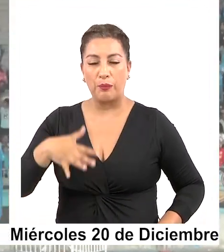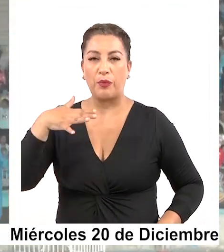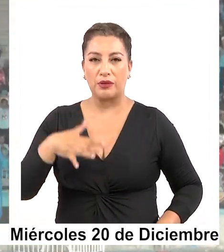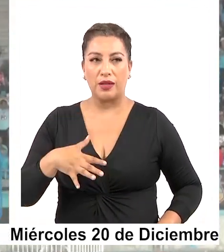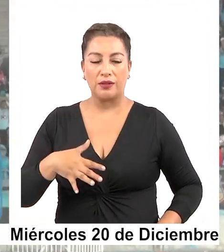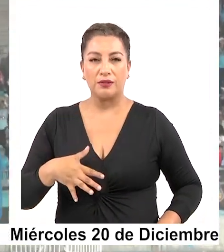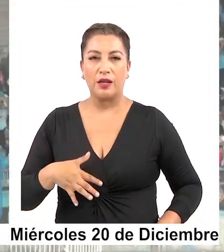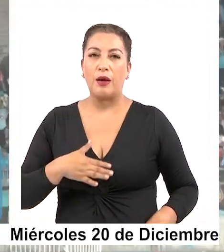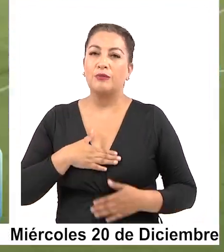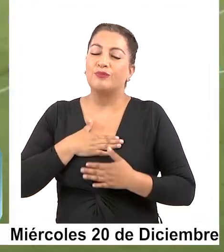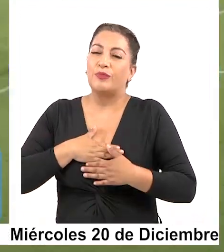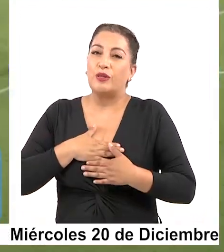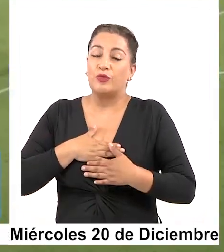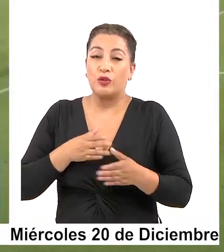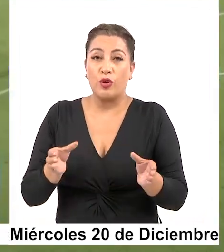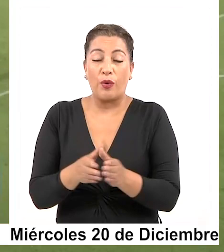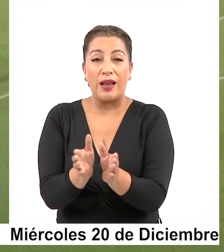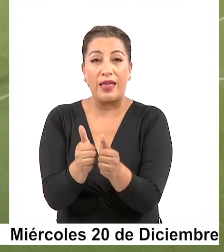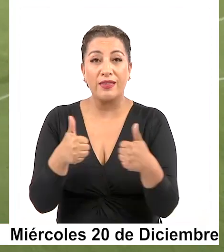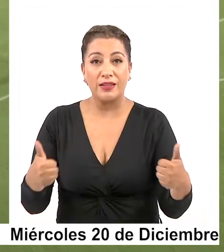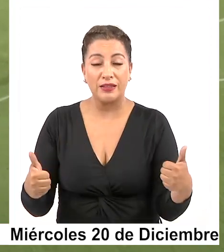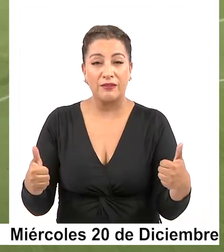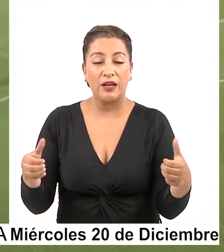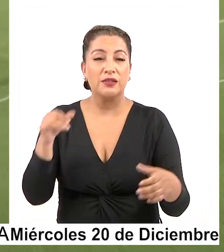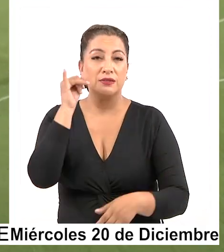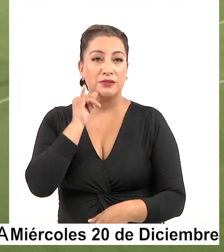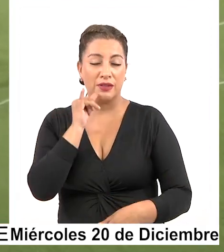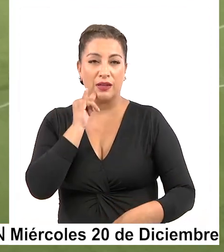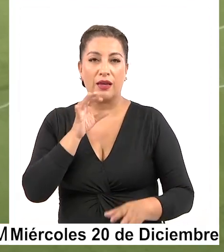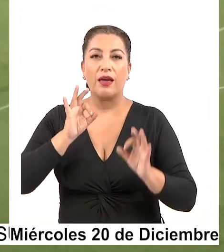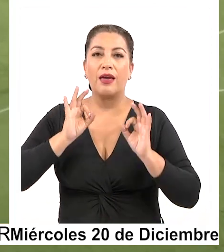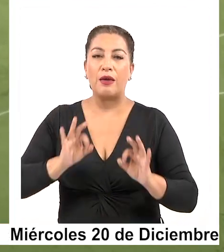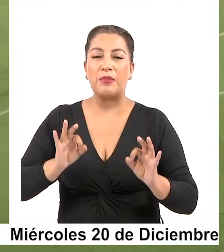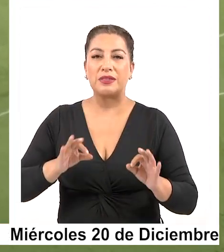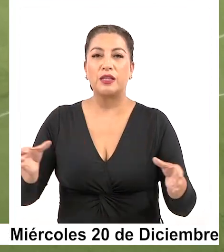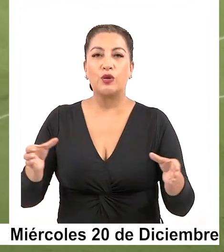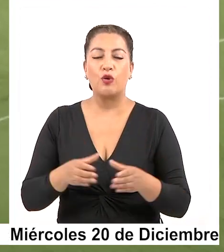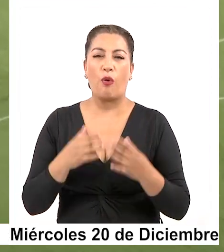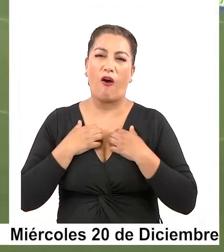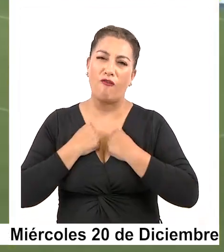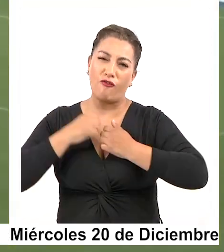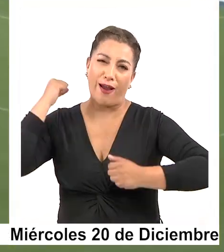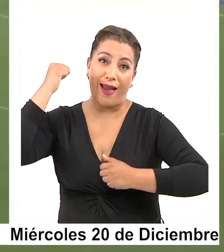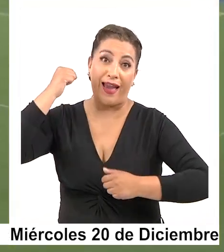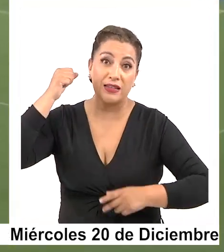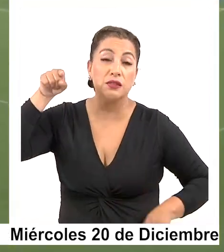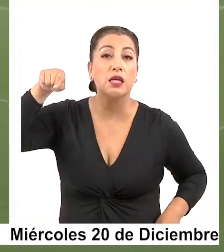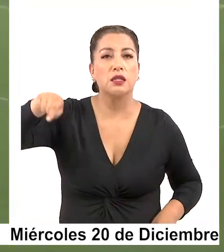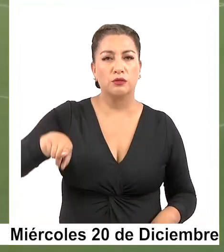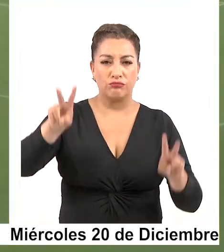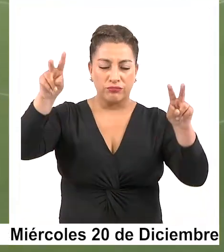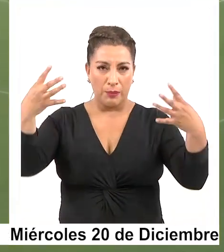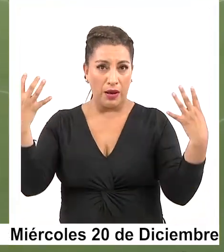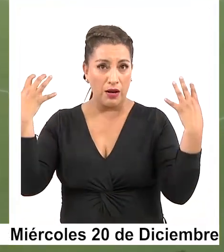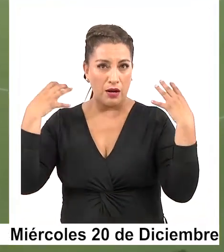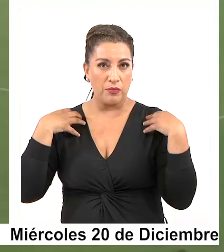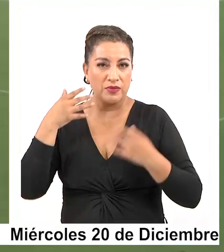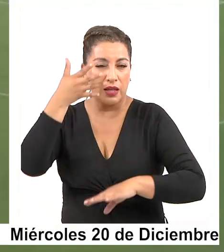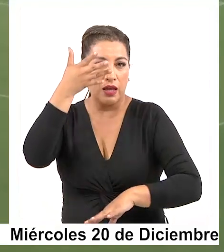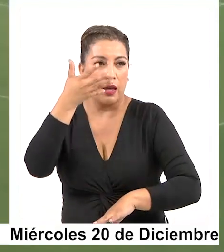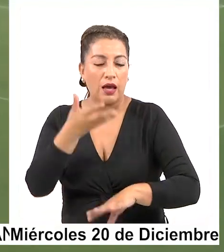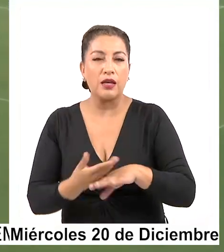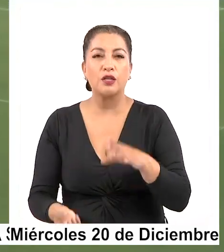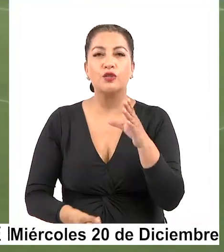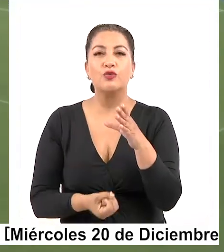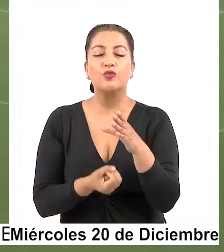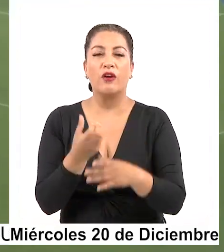los anhelos de la directiva del club y especialmente de la fiel hinchada. Una responsabilidad que hoy tiene el